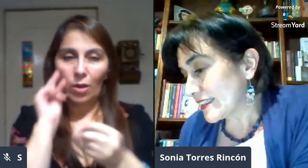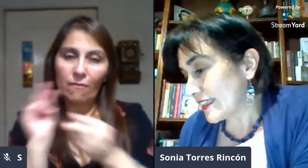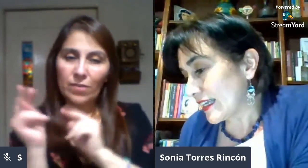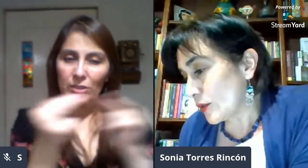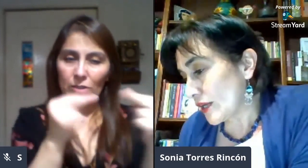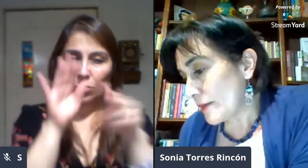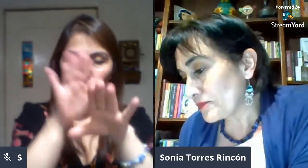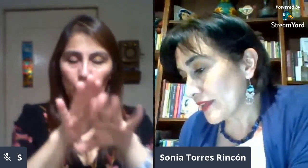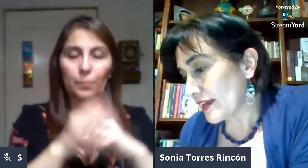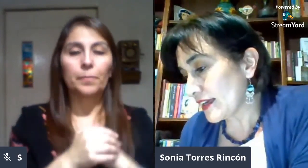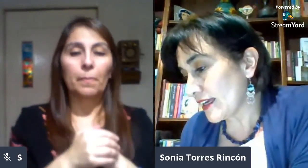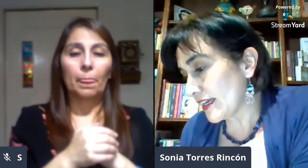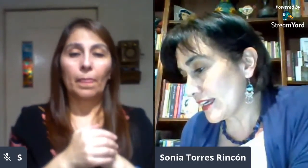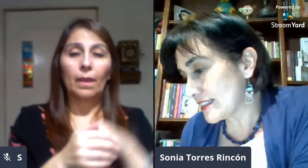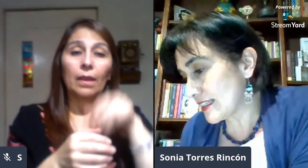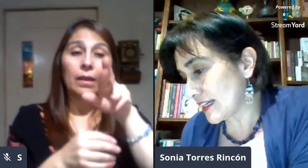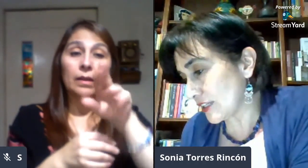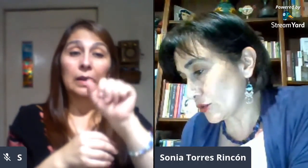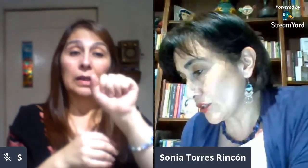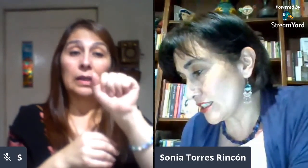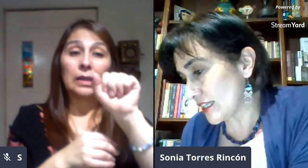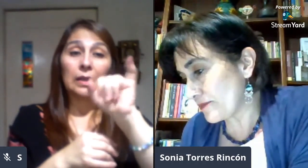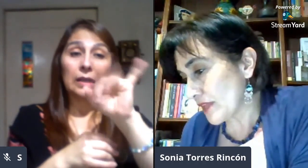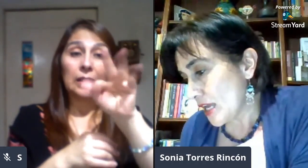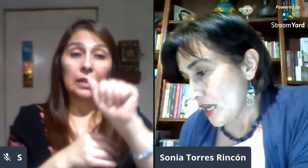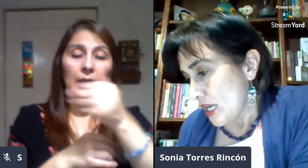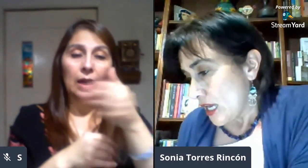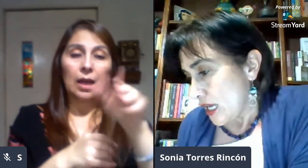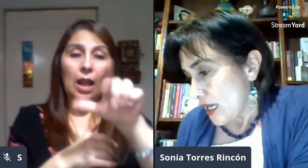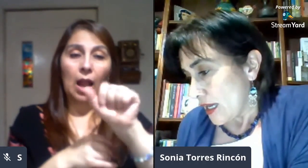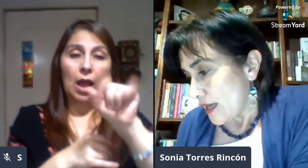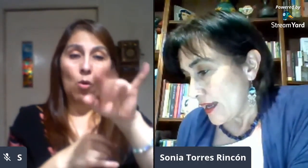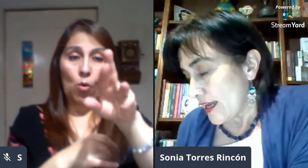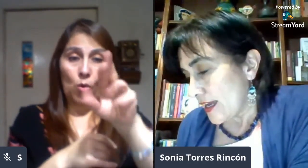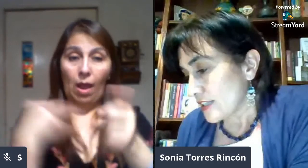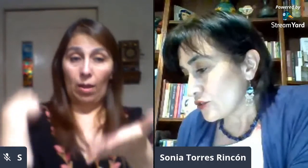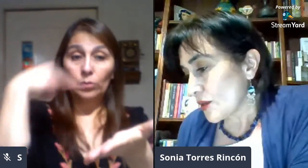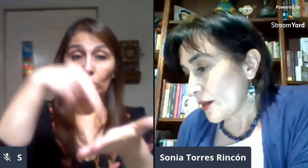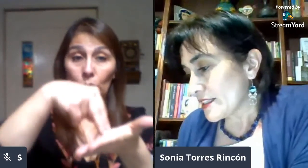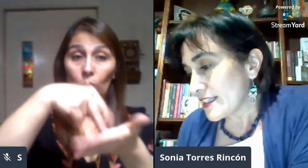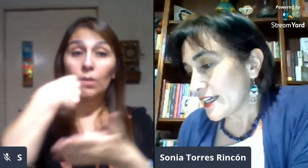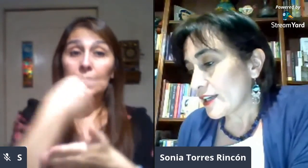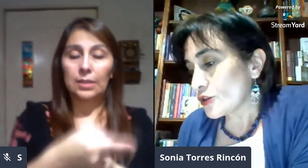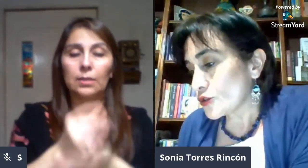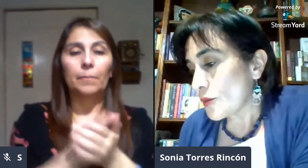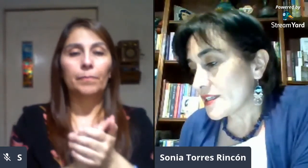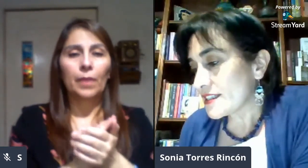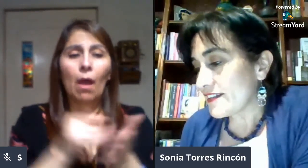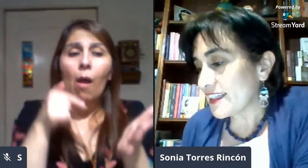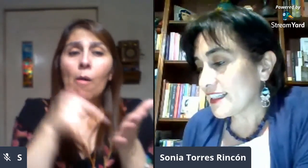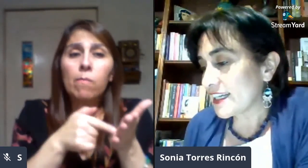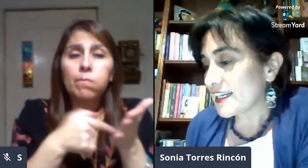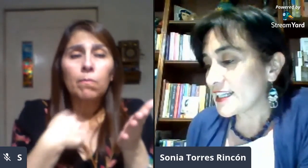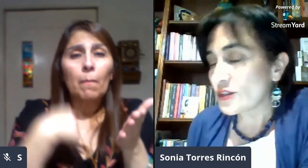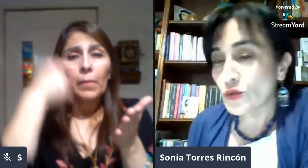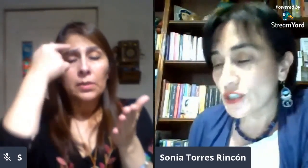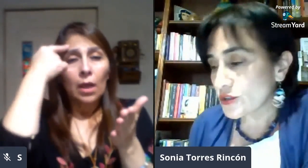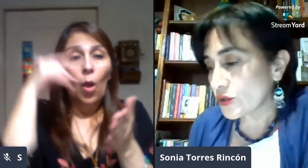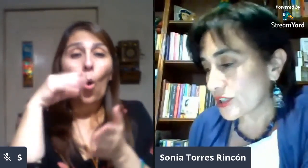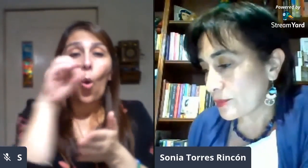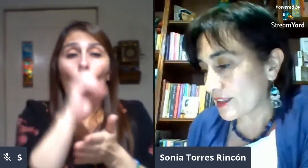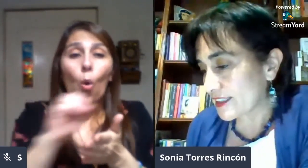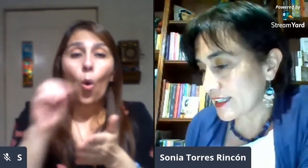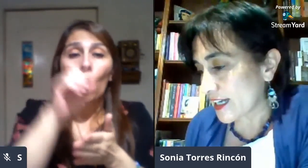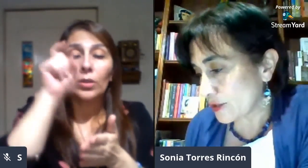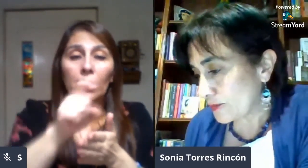dice Rita Laura Segato, dice, esto lleva a pensar que los hombres deben entrar en las